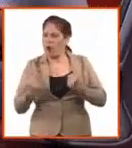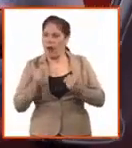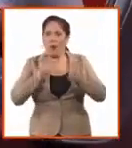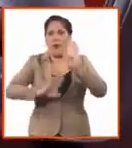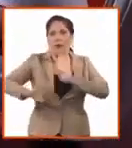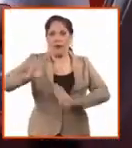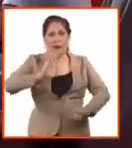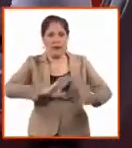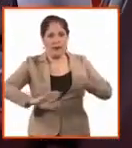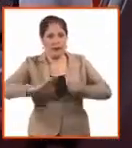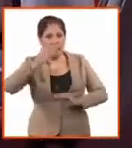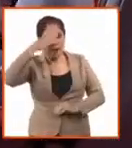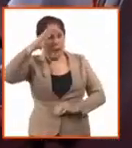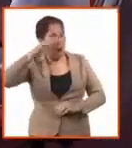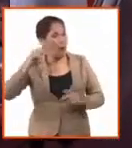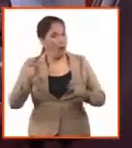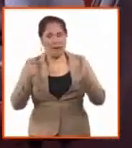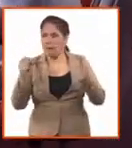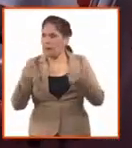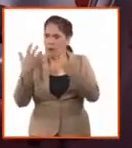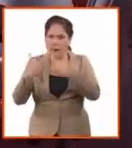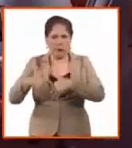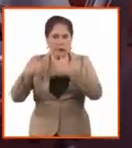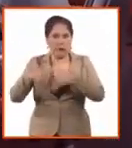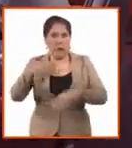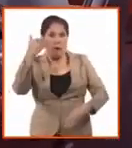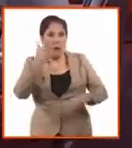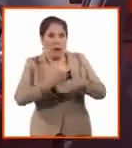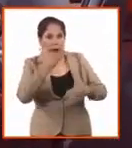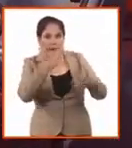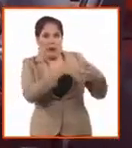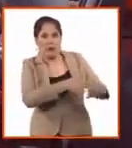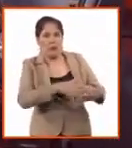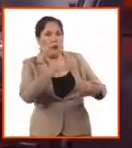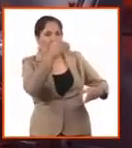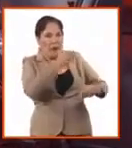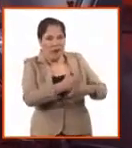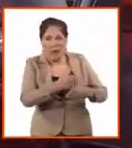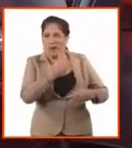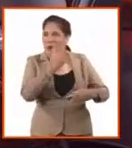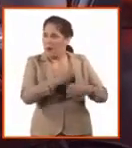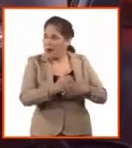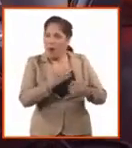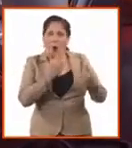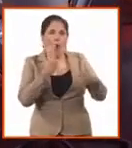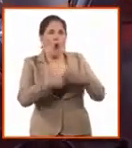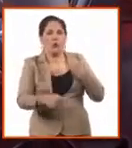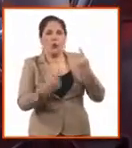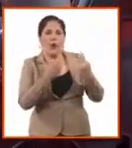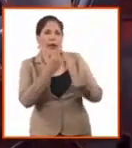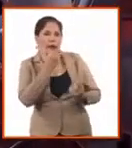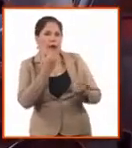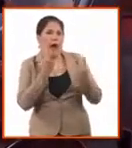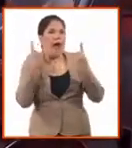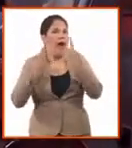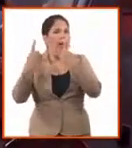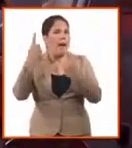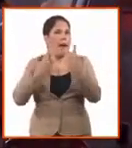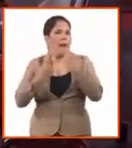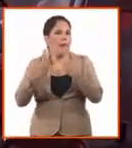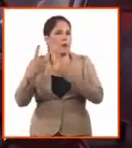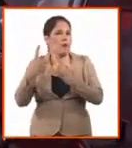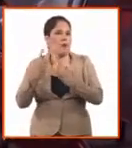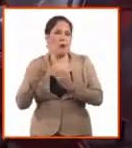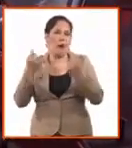en un medio del surgimiento del bloqueo y de los propios errores de la política económica que se convirtieron en esos años